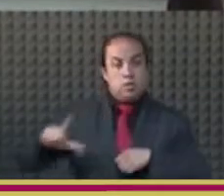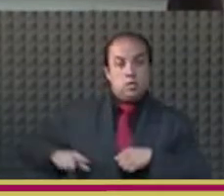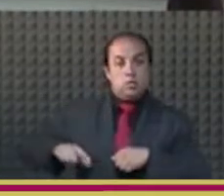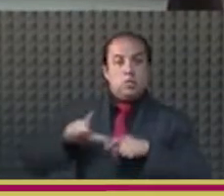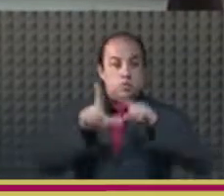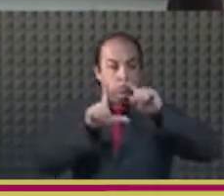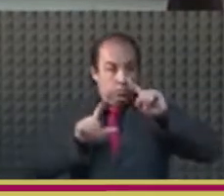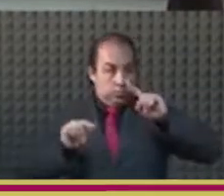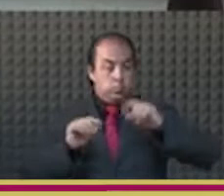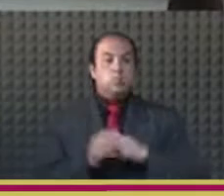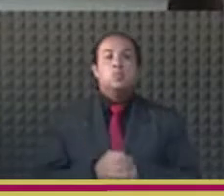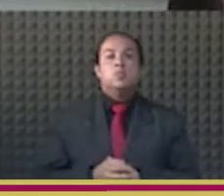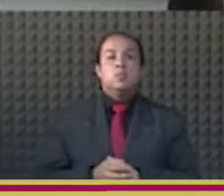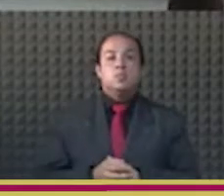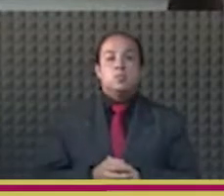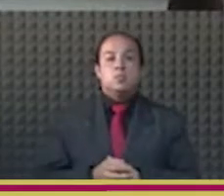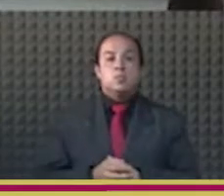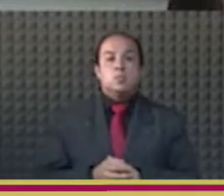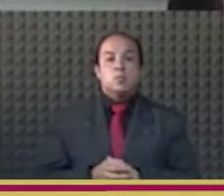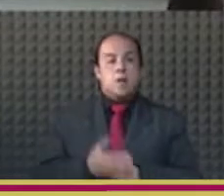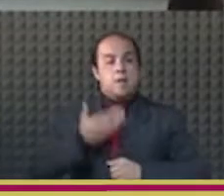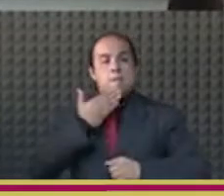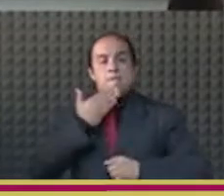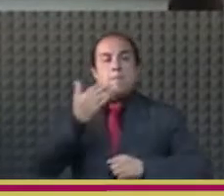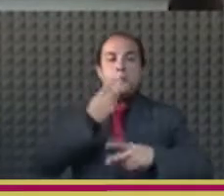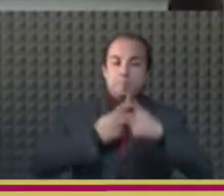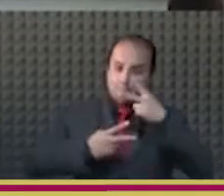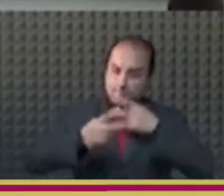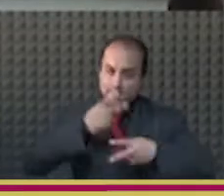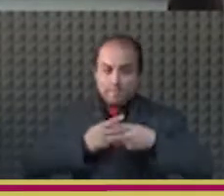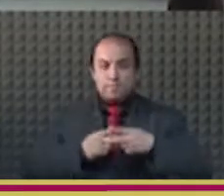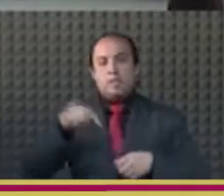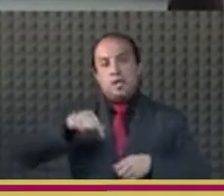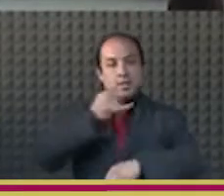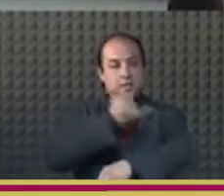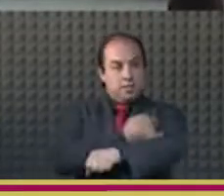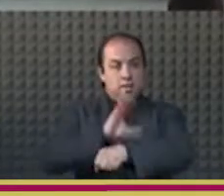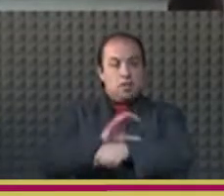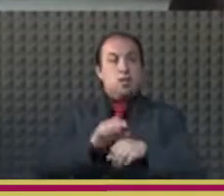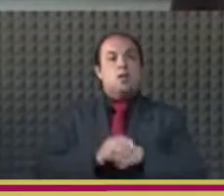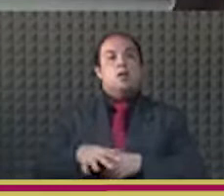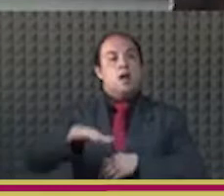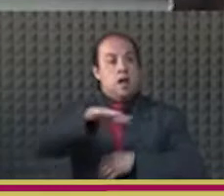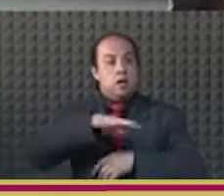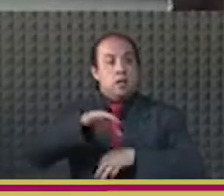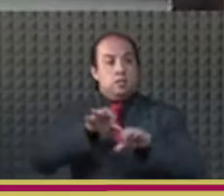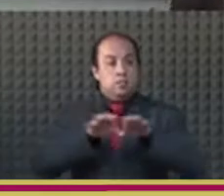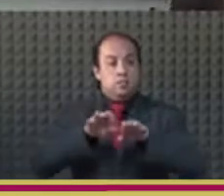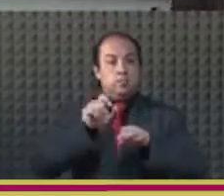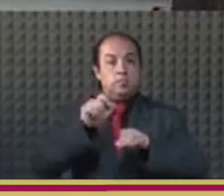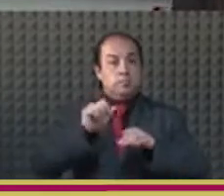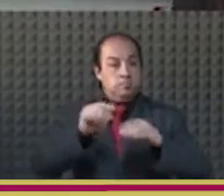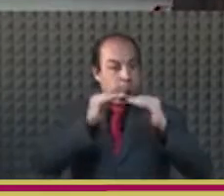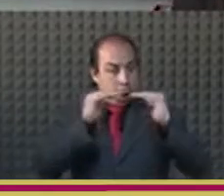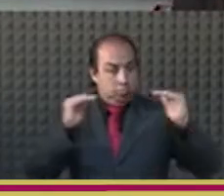de la República, muy pero muy bienvenida a esta Calco, tierra de trabajo y democrática.